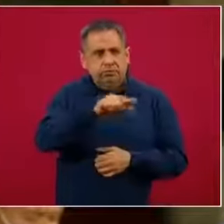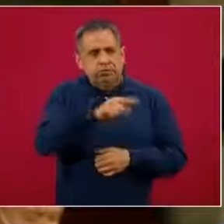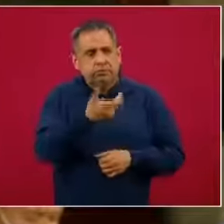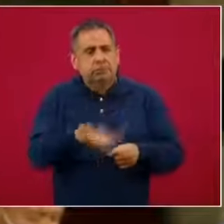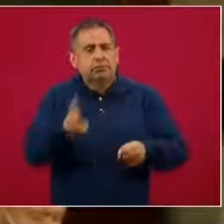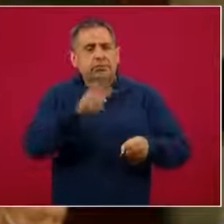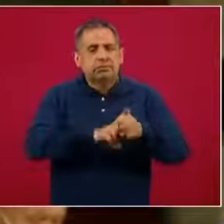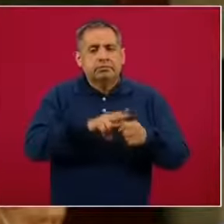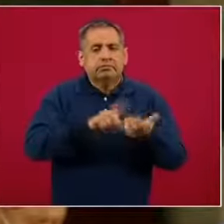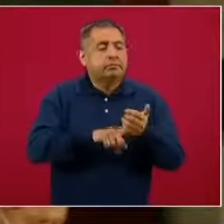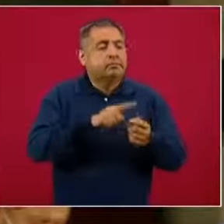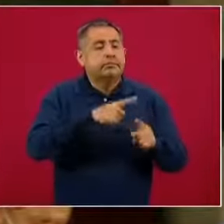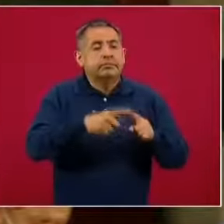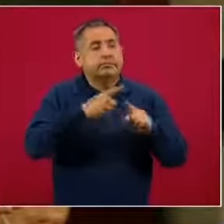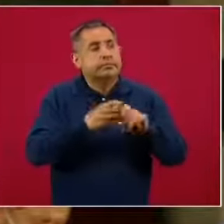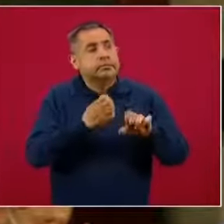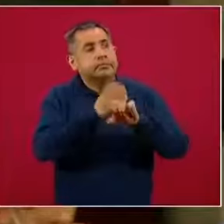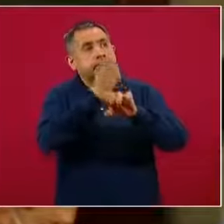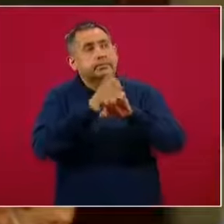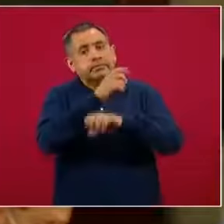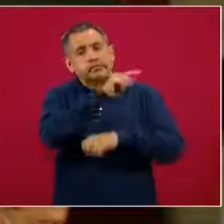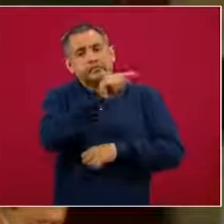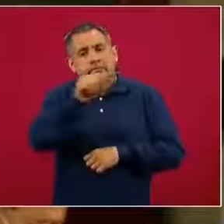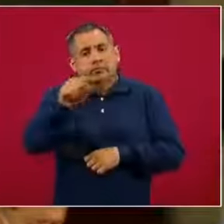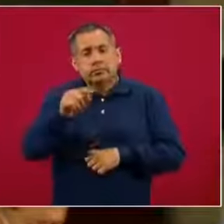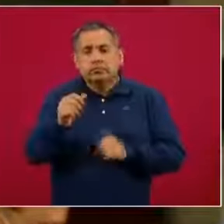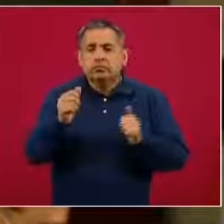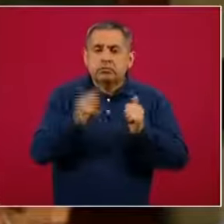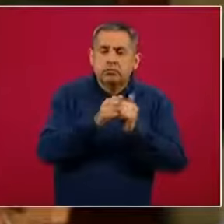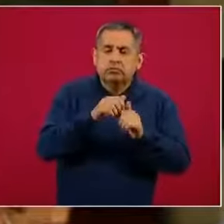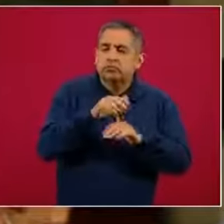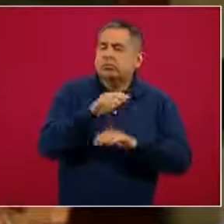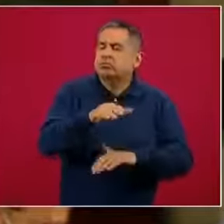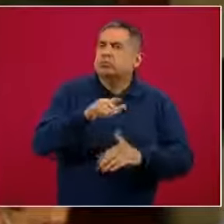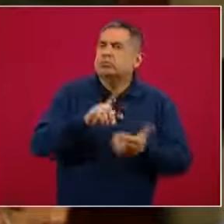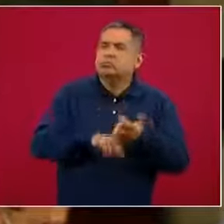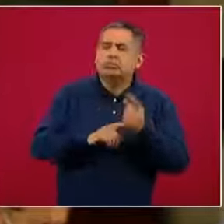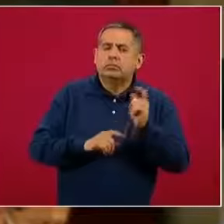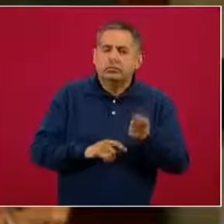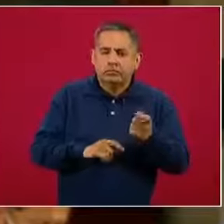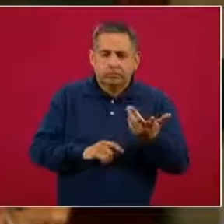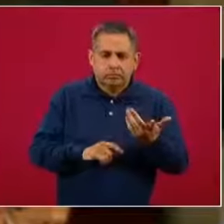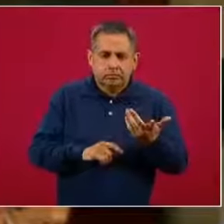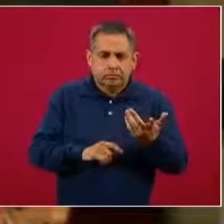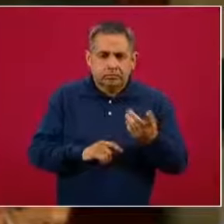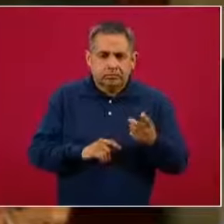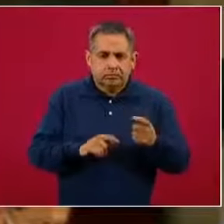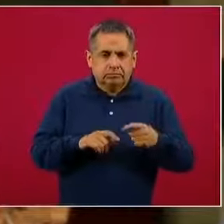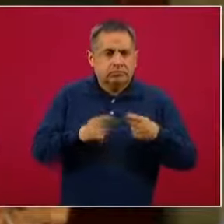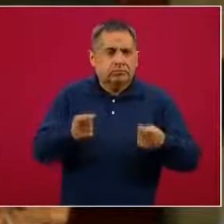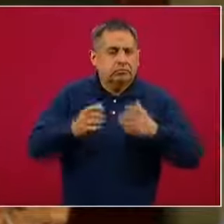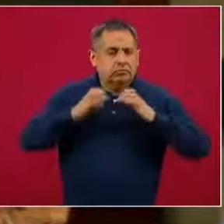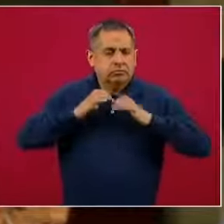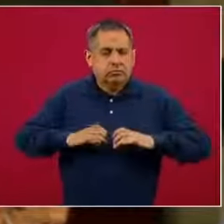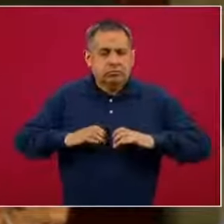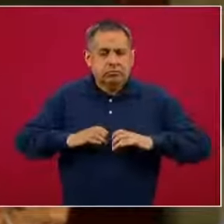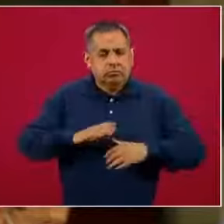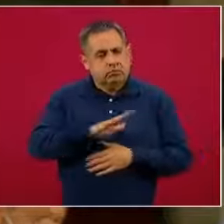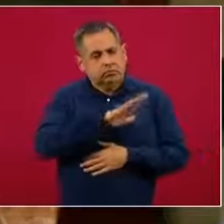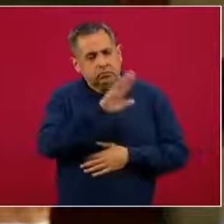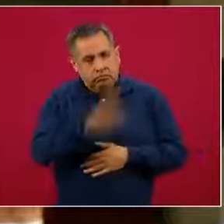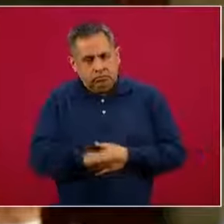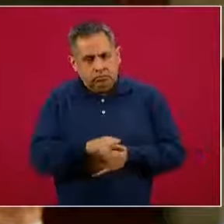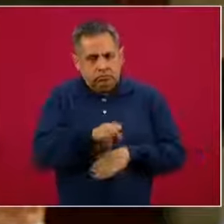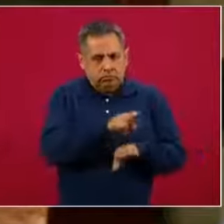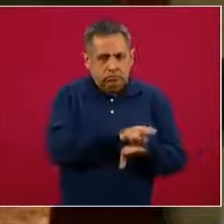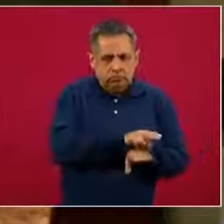hospitales de los diferentes estados de la República, con respecto a la entrega de cadáveres de las personas que murieron